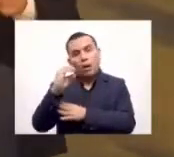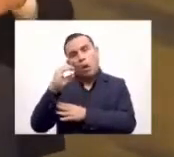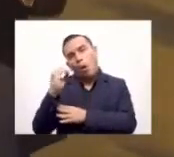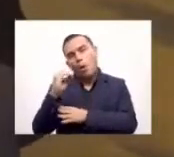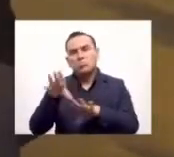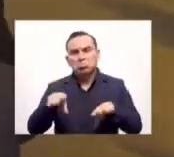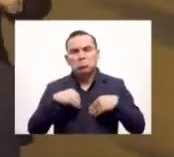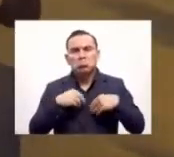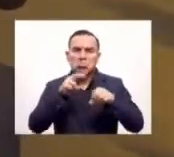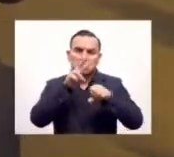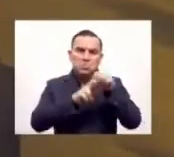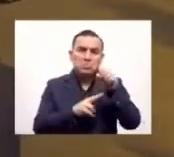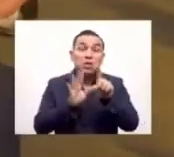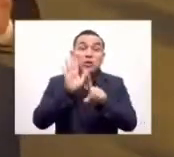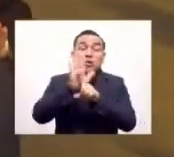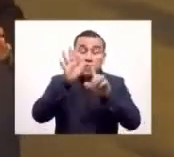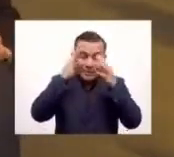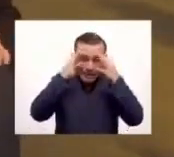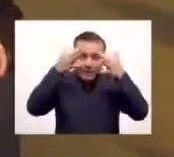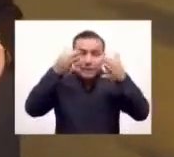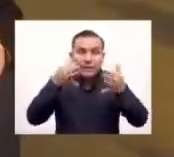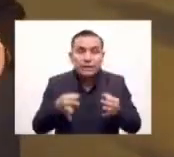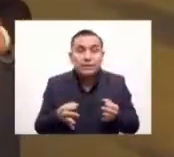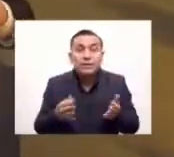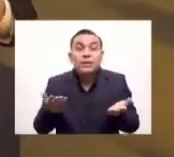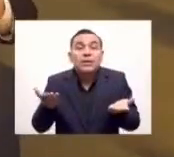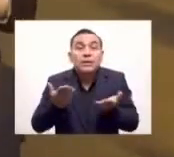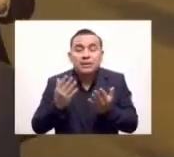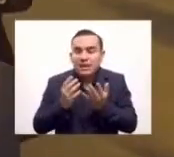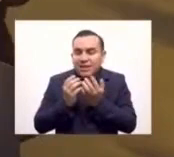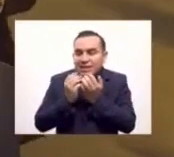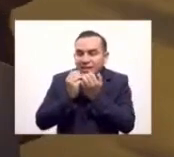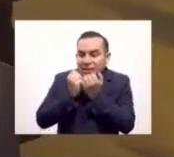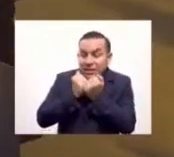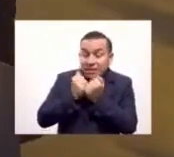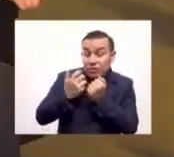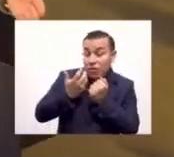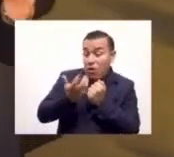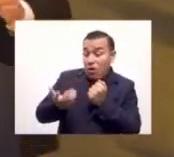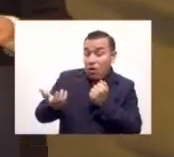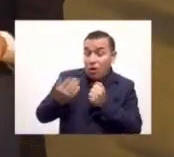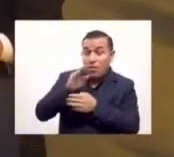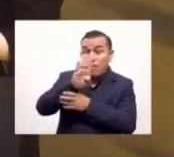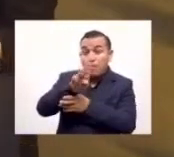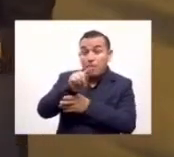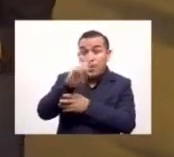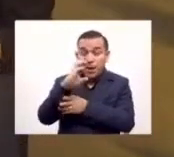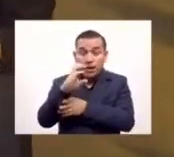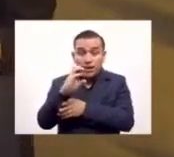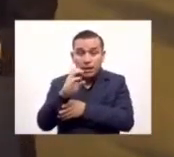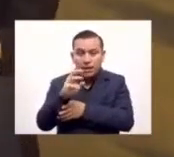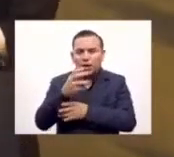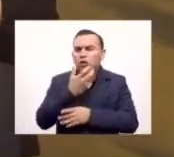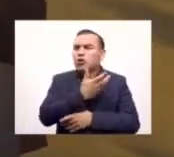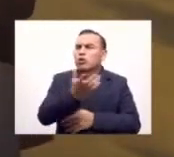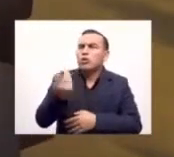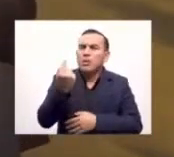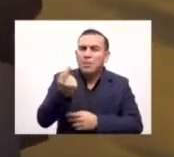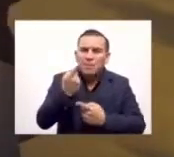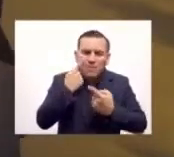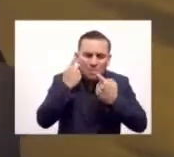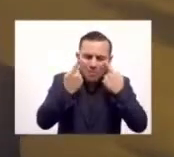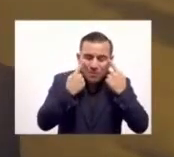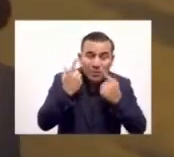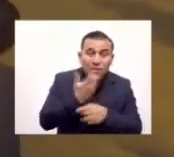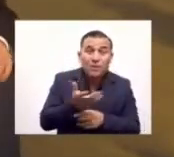Definitivamente, independientemente del ecosistema en el que estén, es urgente que todo el mundo se meta a aprender a programar. O sea,